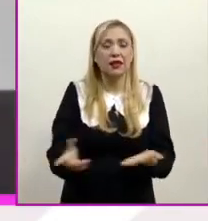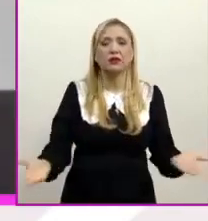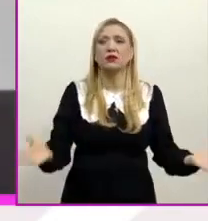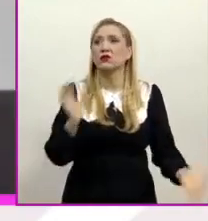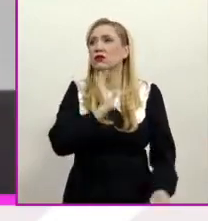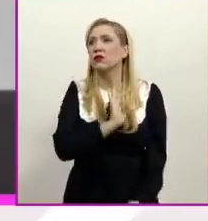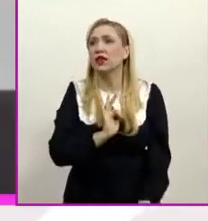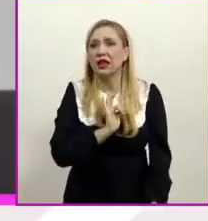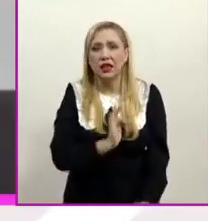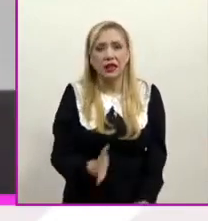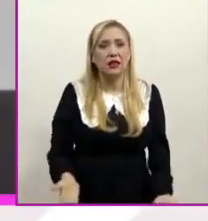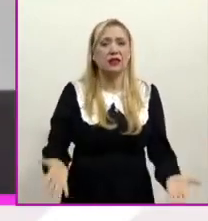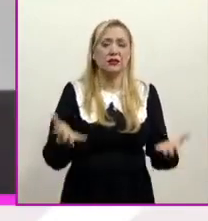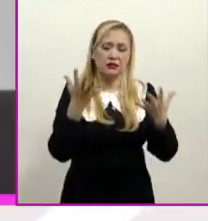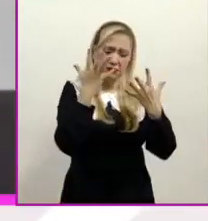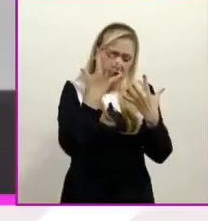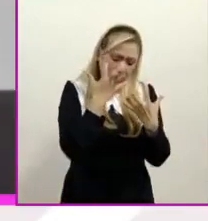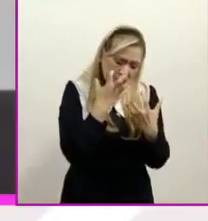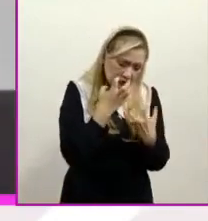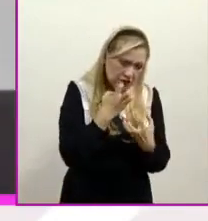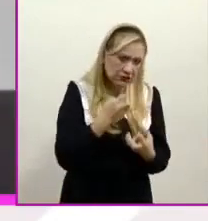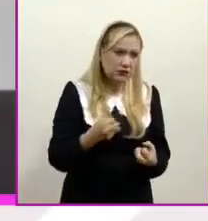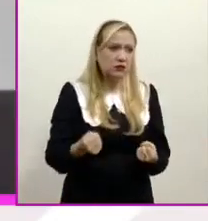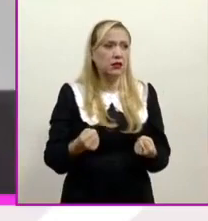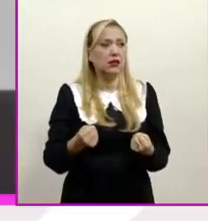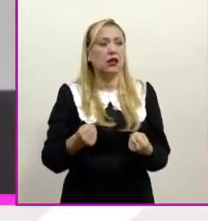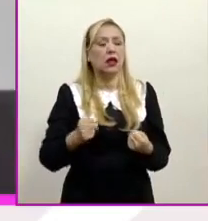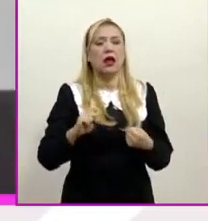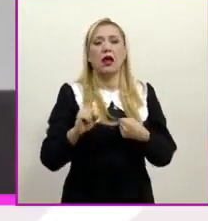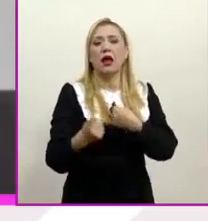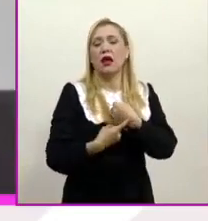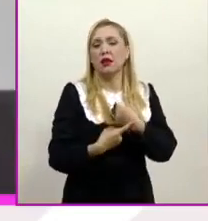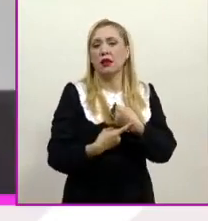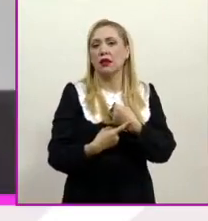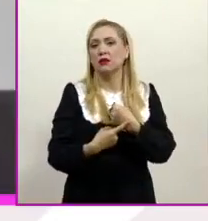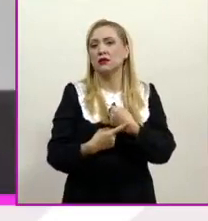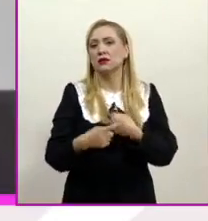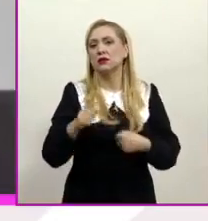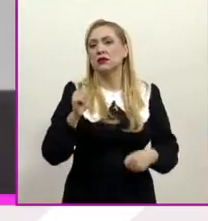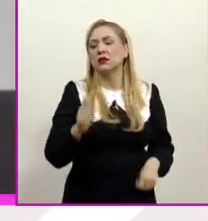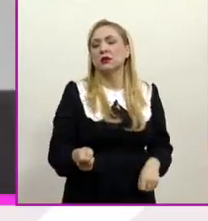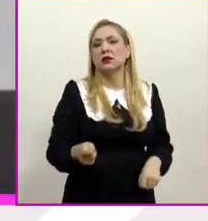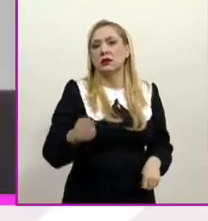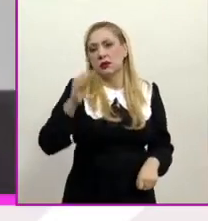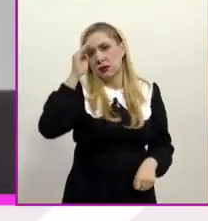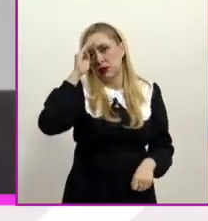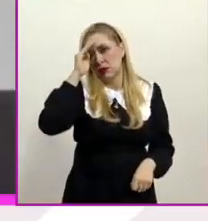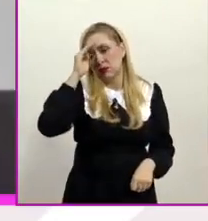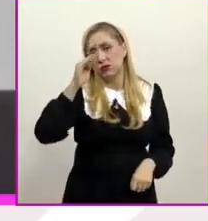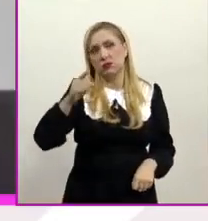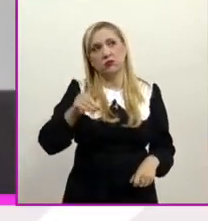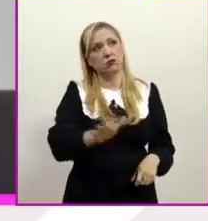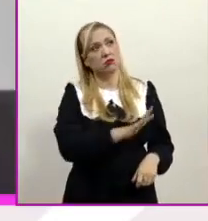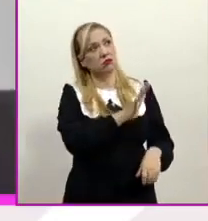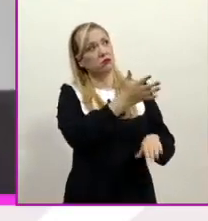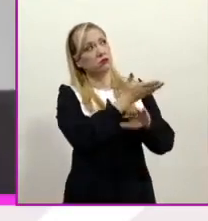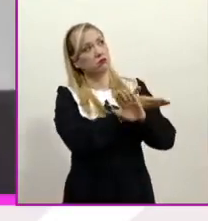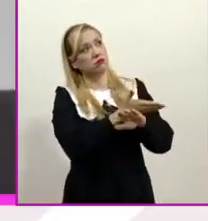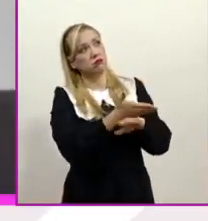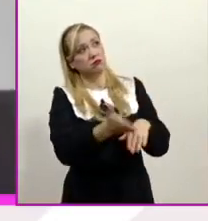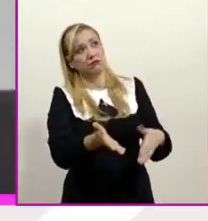estamos mostrando es el dolor, ¿no? Porque detrás hay unas buenas intenciones de pequeños burgueses blancos